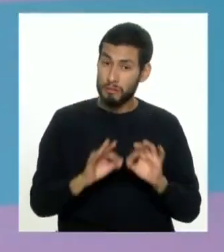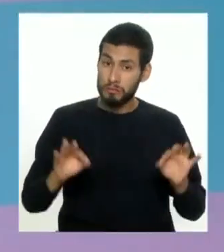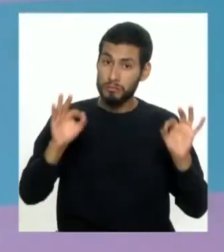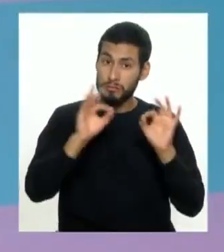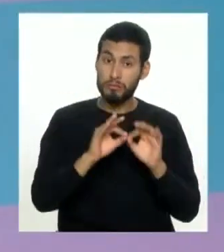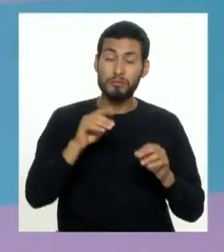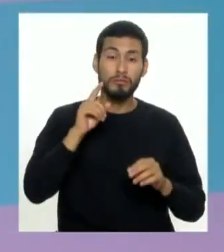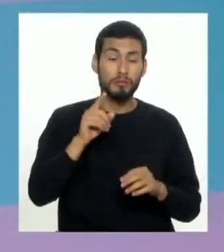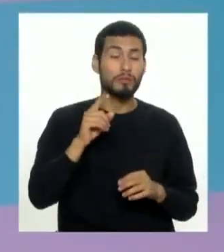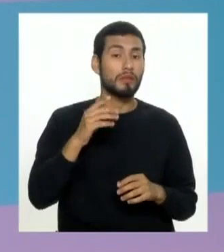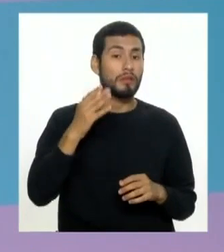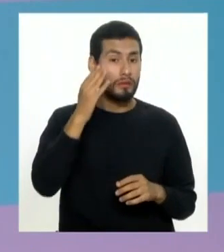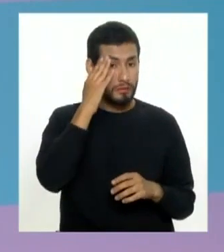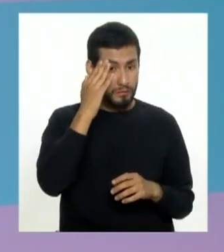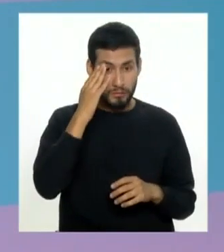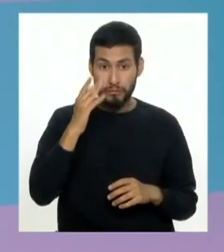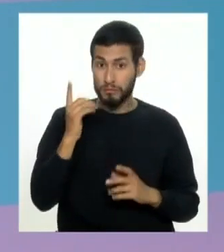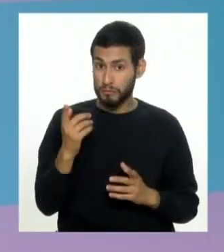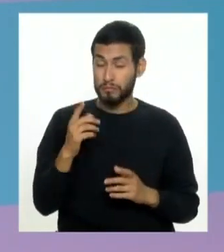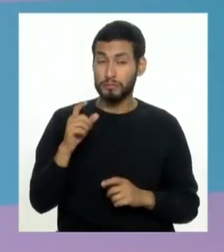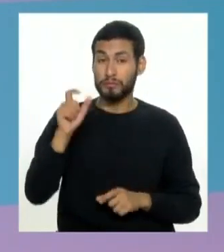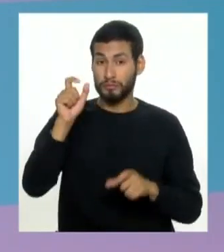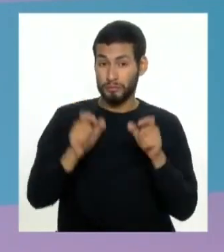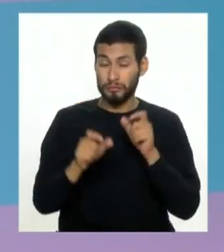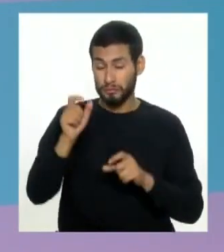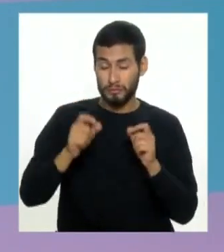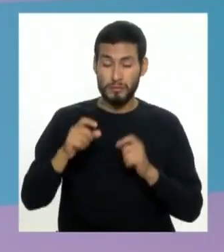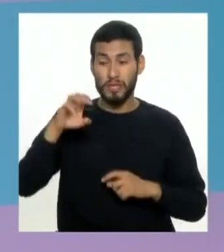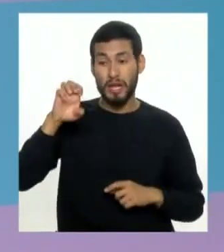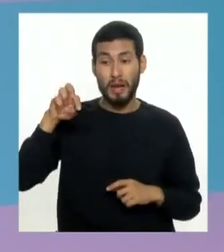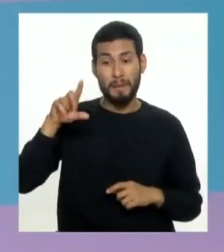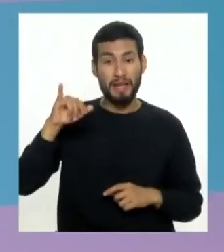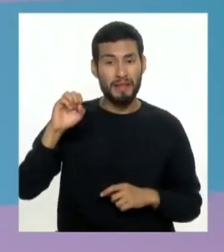tener en cuenta que los pacientes con epilepsia siempre